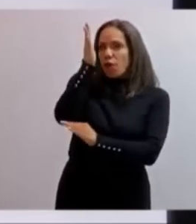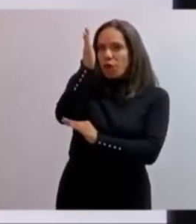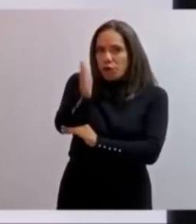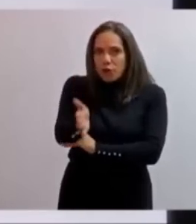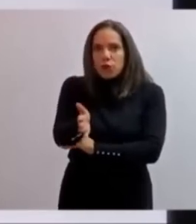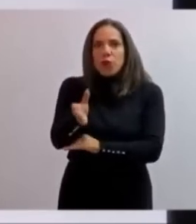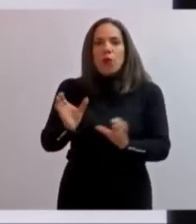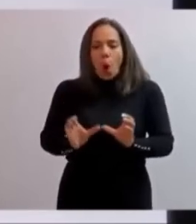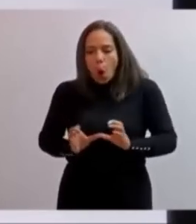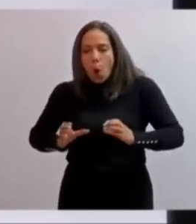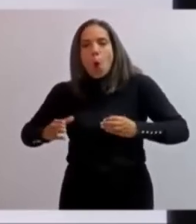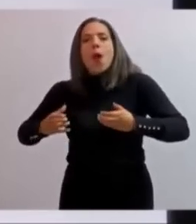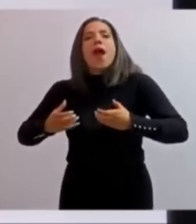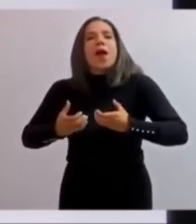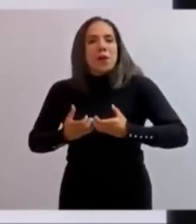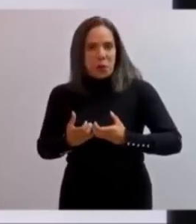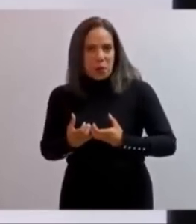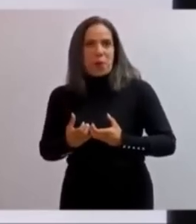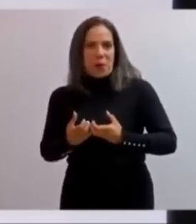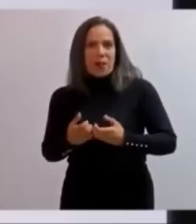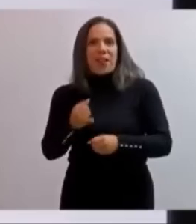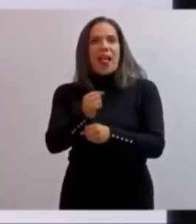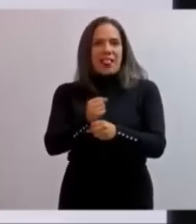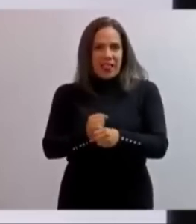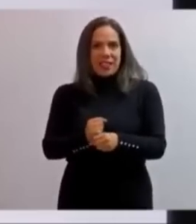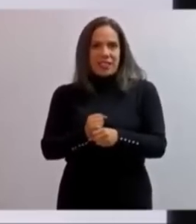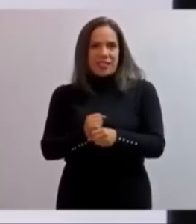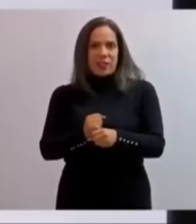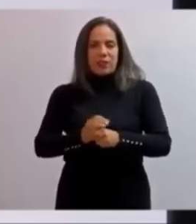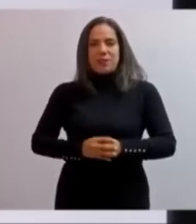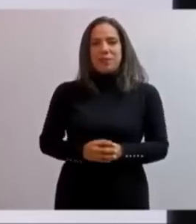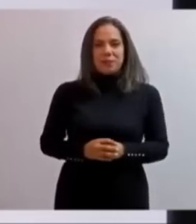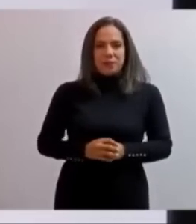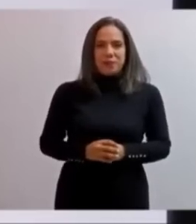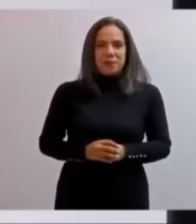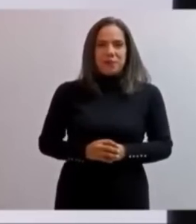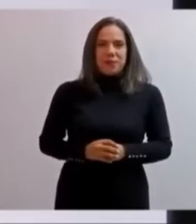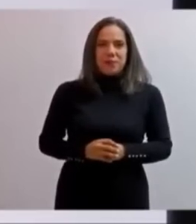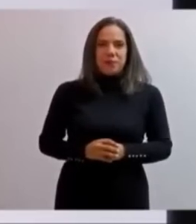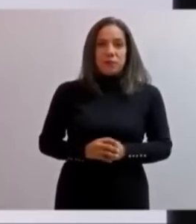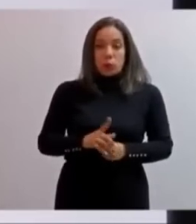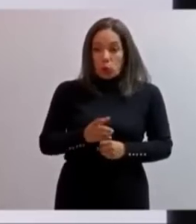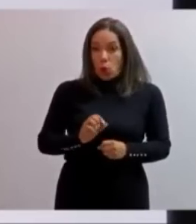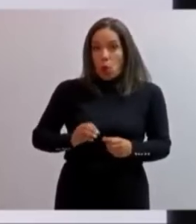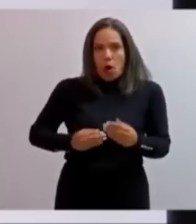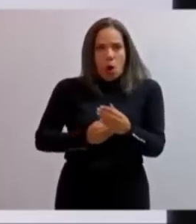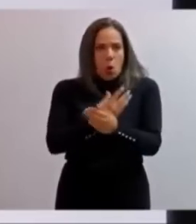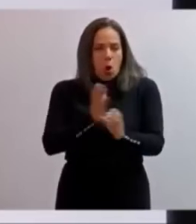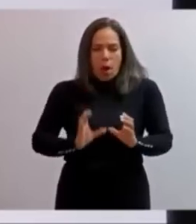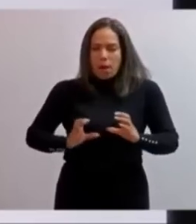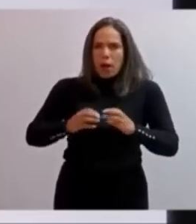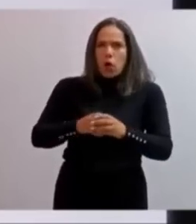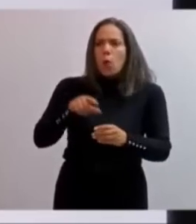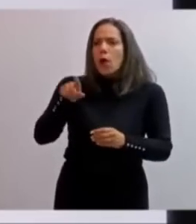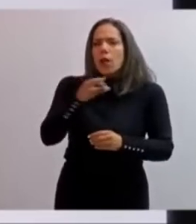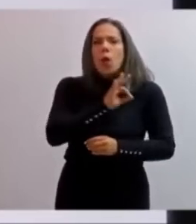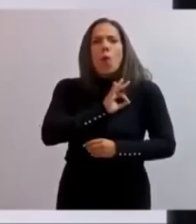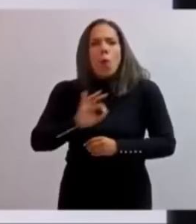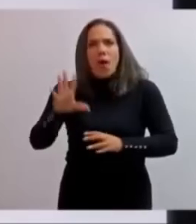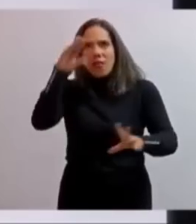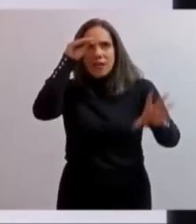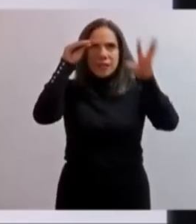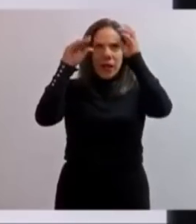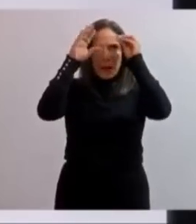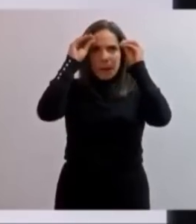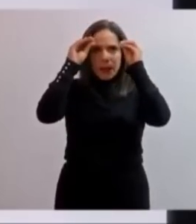la que puedan tomar determinaciones, en una comunidad en la que puedan aprender y en una comunidad en la que también